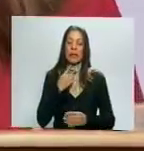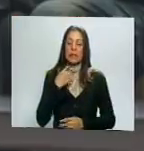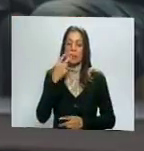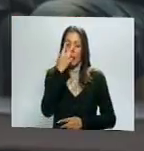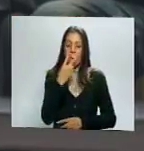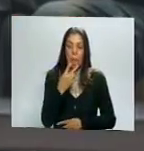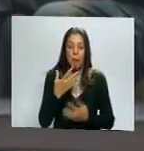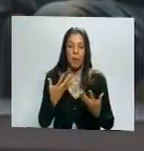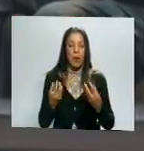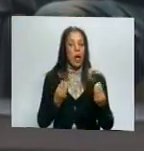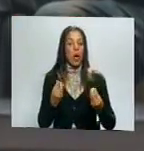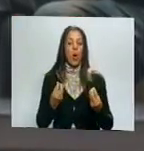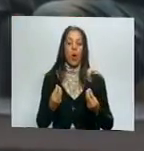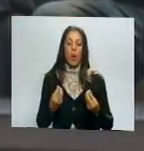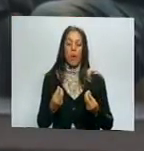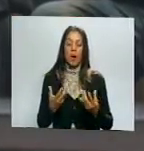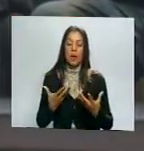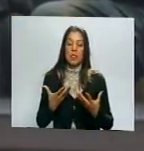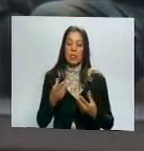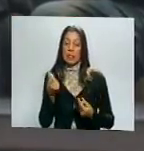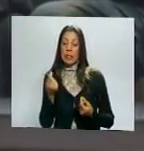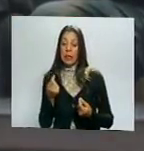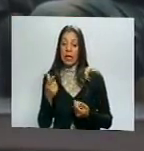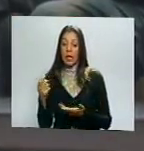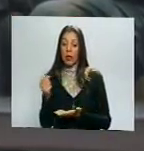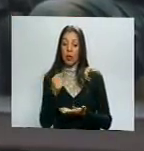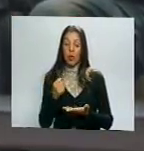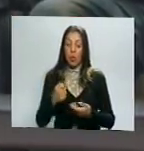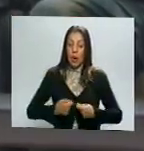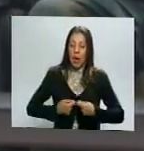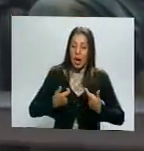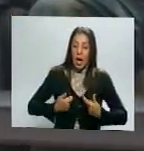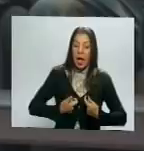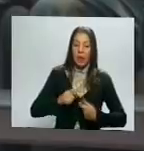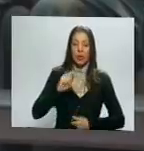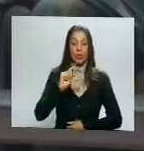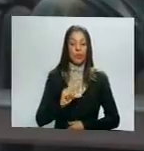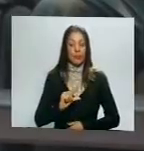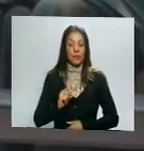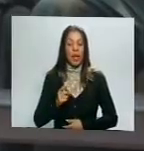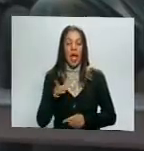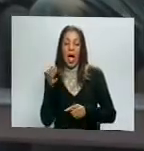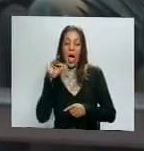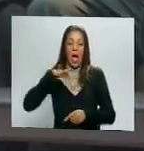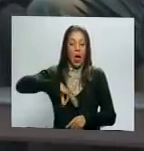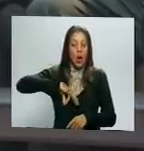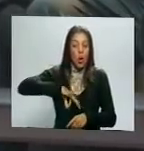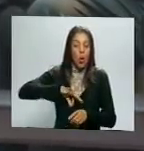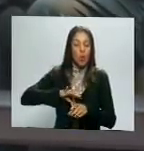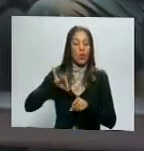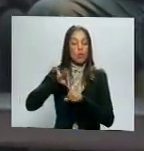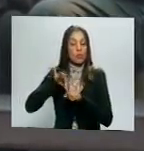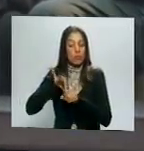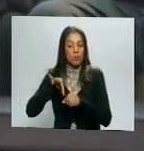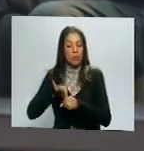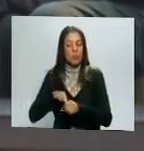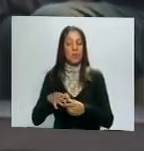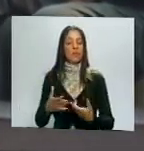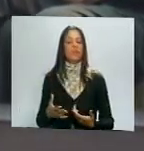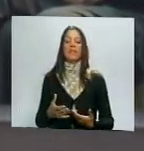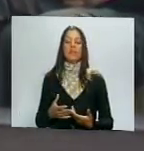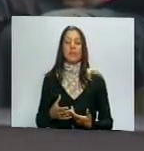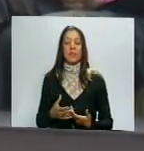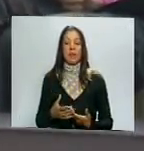forma de que le alcanzaran sus ahorros, les alcanzaran sus entradas, su salario, con